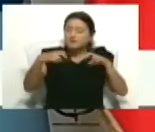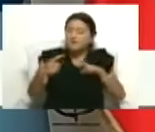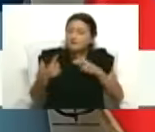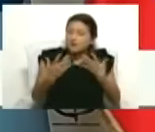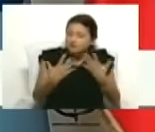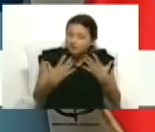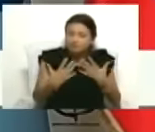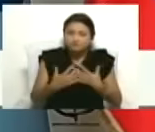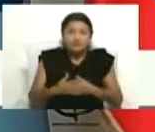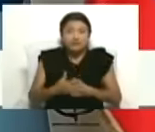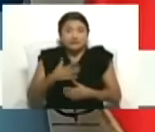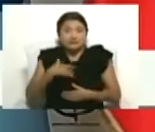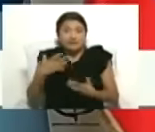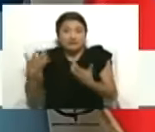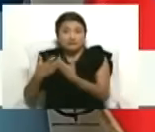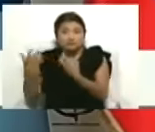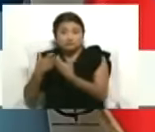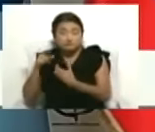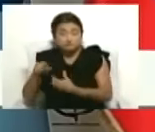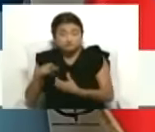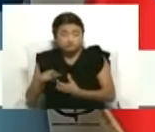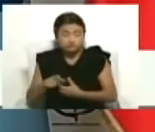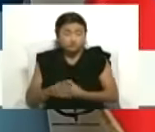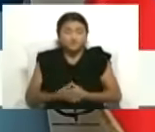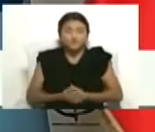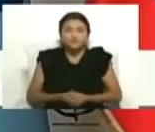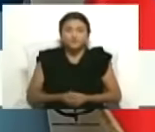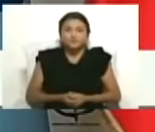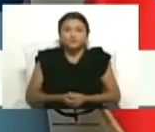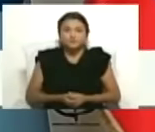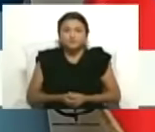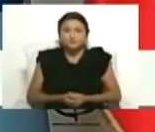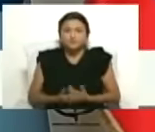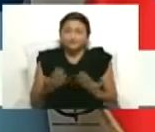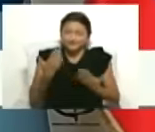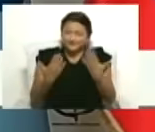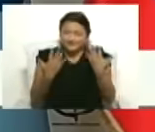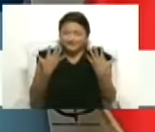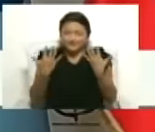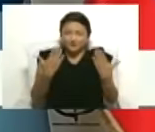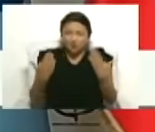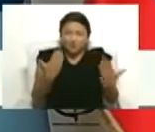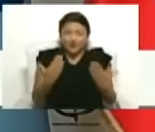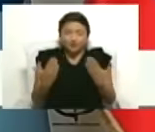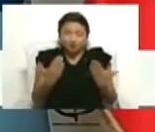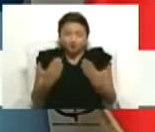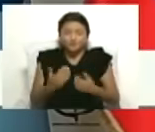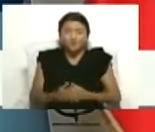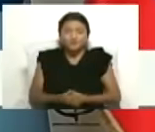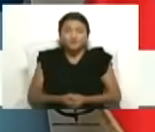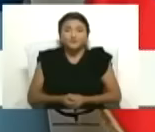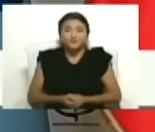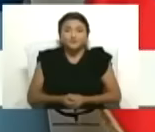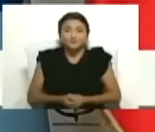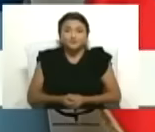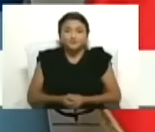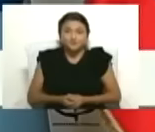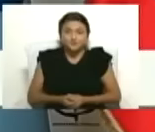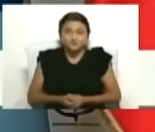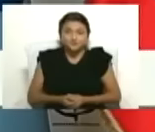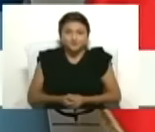hoy estamos acá refiriéndonos. En tal sentido, yo quiero